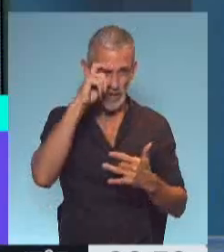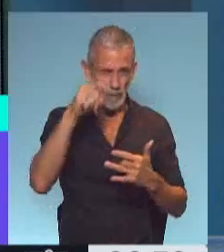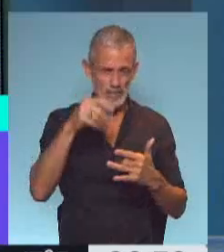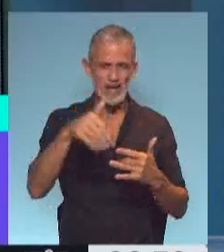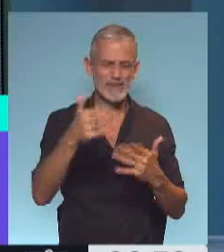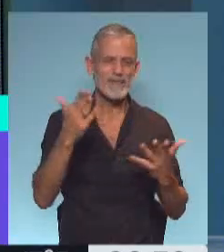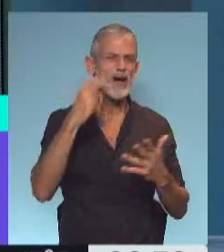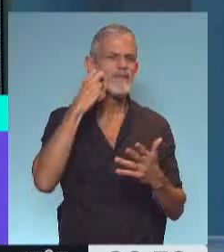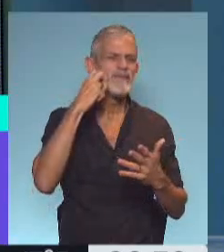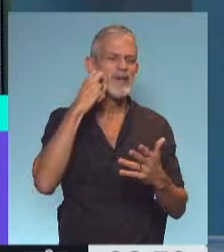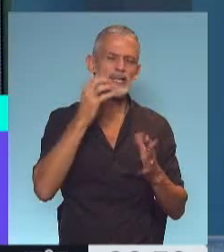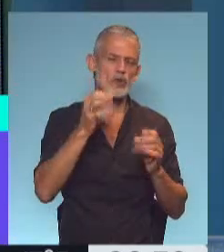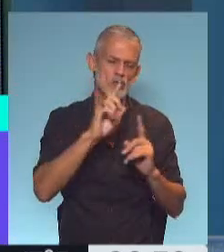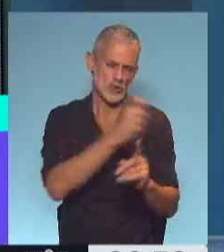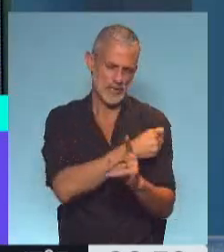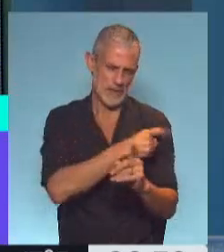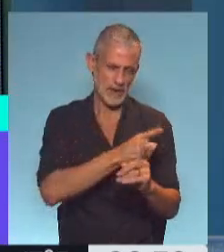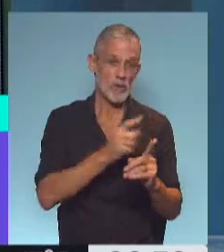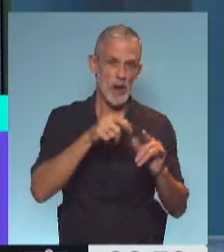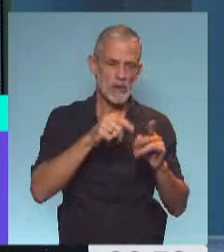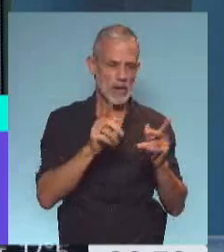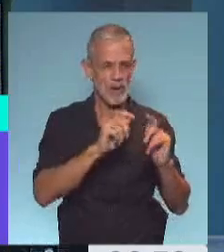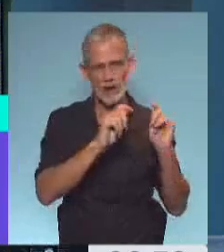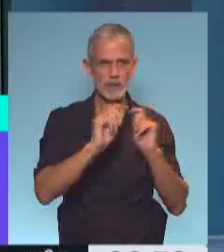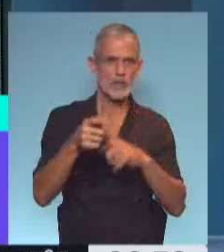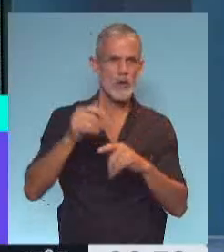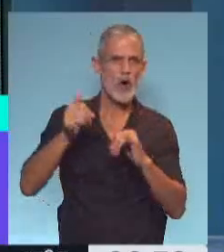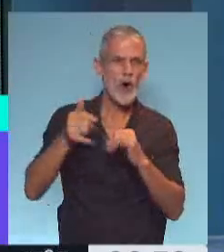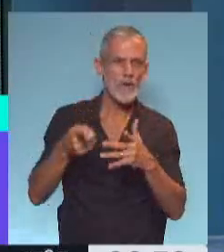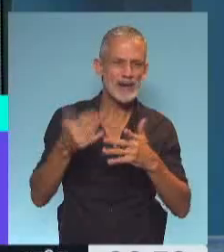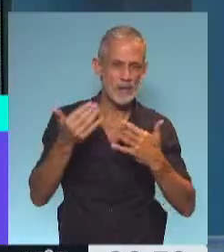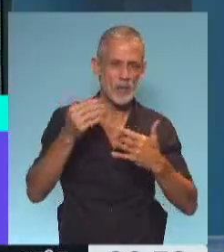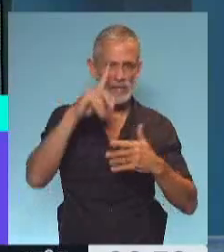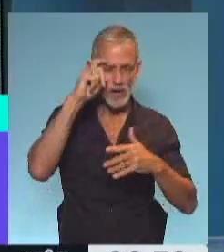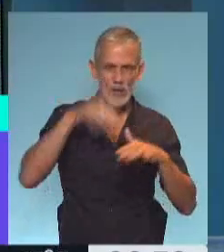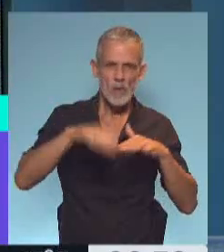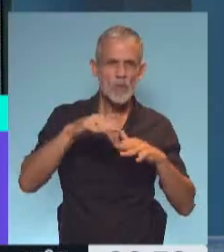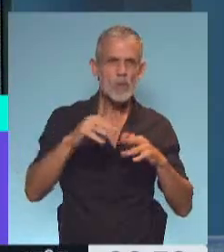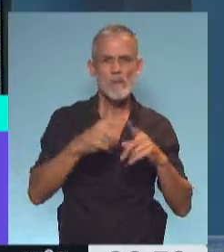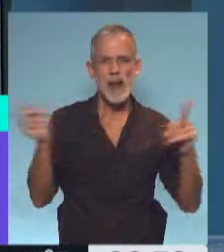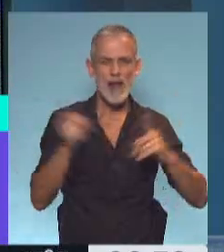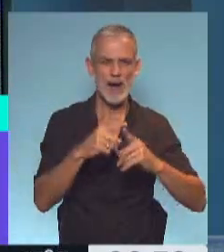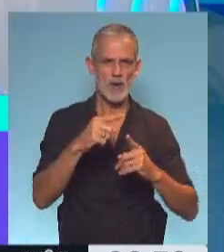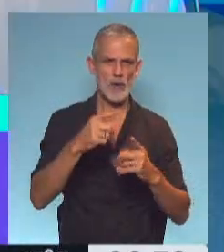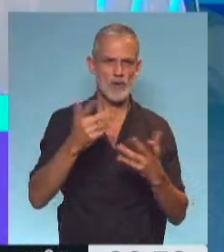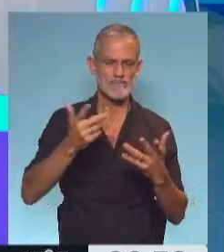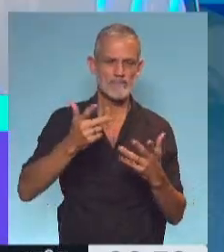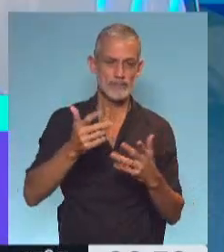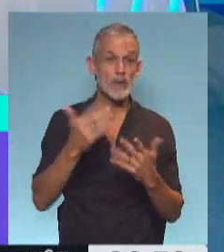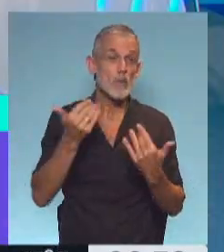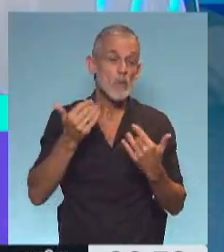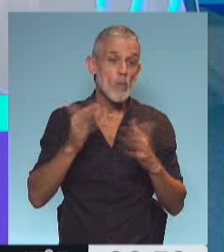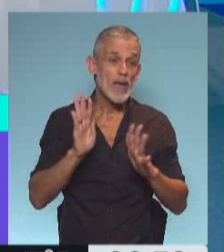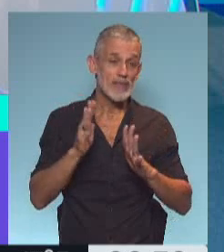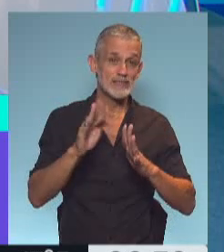bien los viejitos no lleguen porque estarán vacunados, sean los jóvenes los que saturen el sistema de salud por una cuestión de prolongar su internación? Bueno, nos puede pasar y